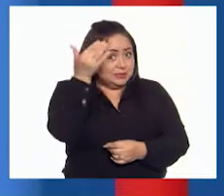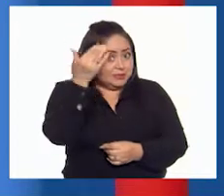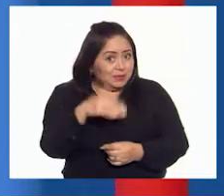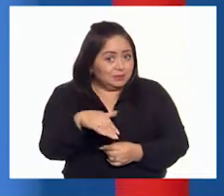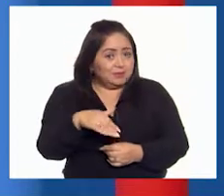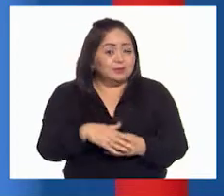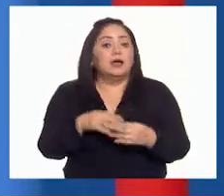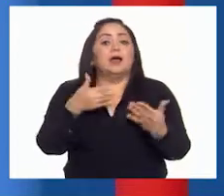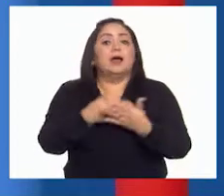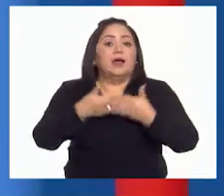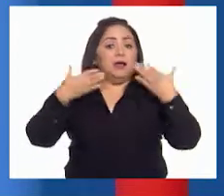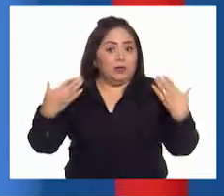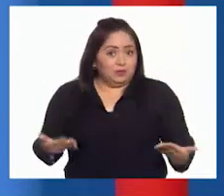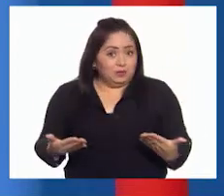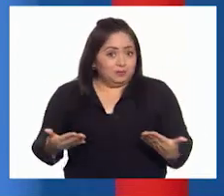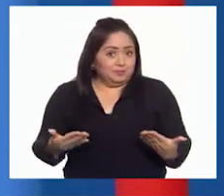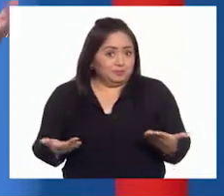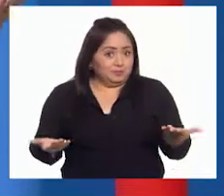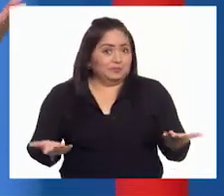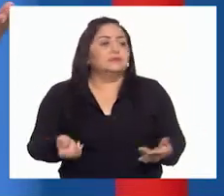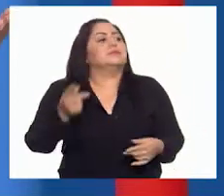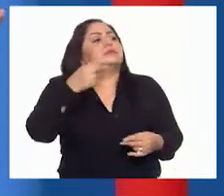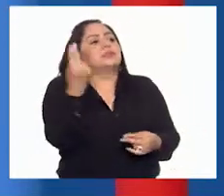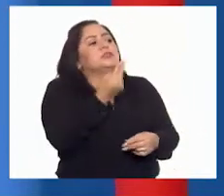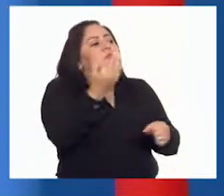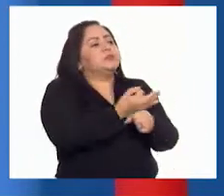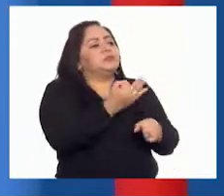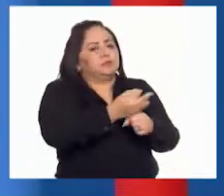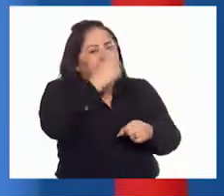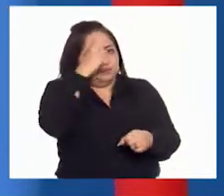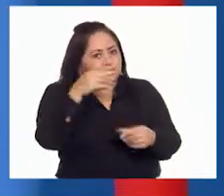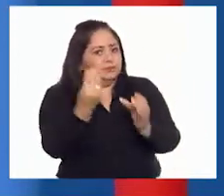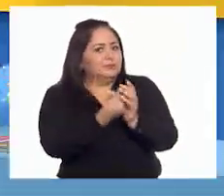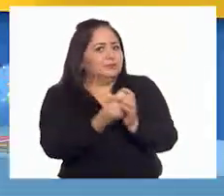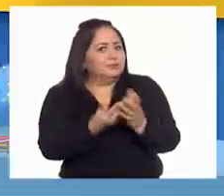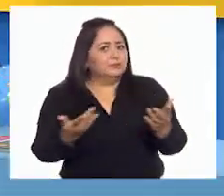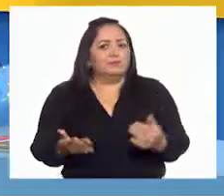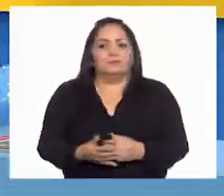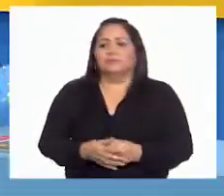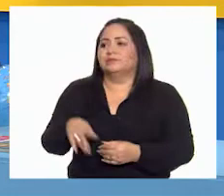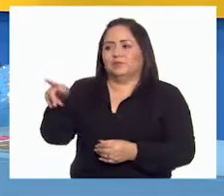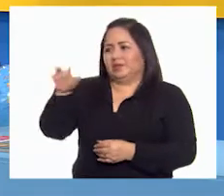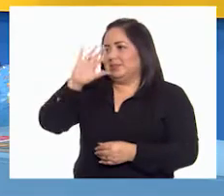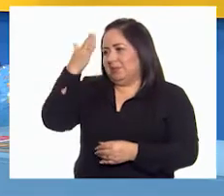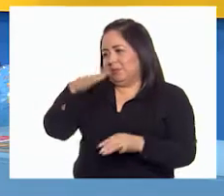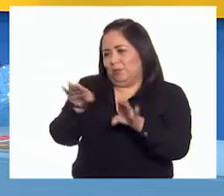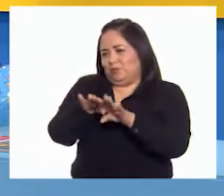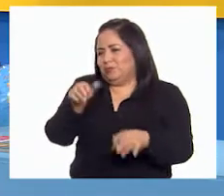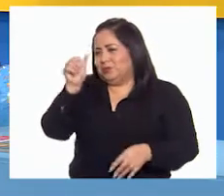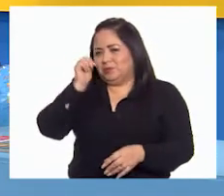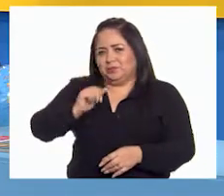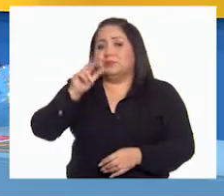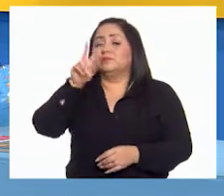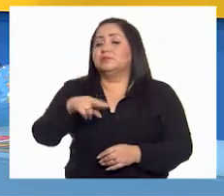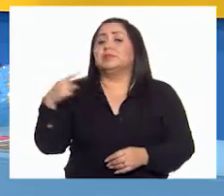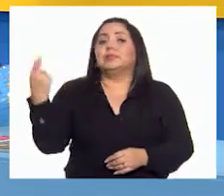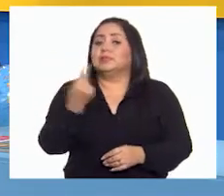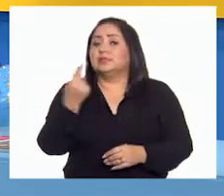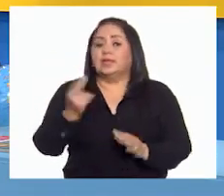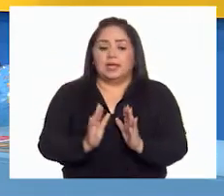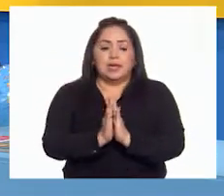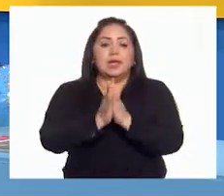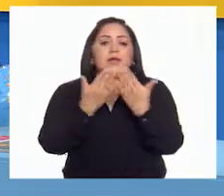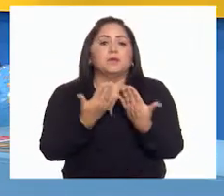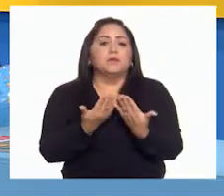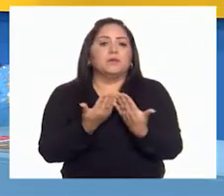niños. Y ahora sí, maestra Gaby, ¿qué necesitaremos para esta clase? Como siempre, querida María, necesitaremos nuestro libro